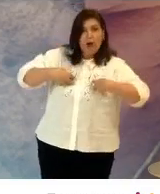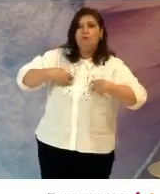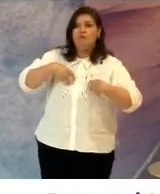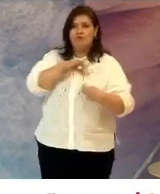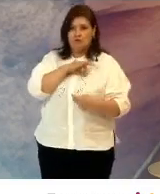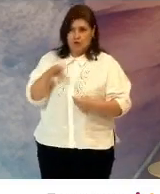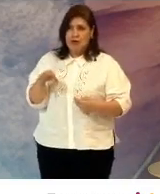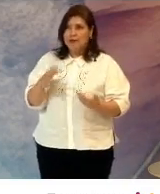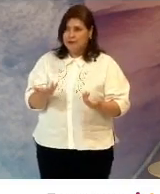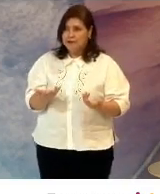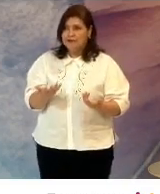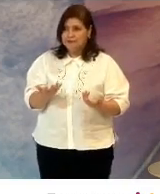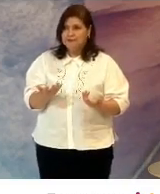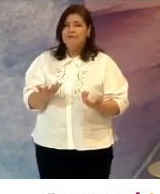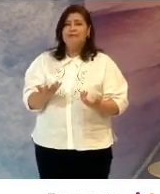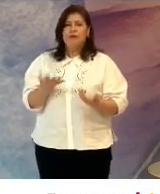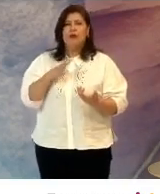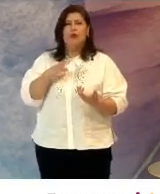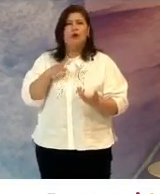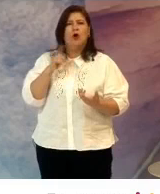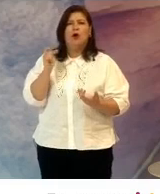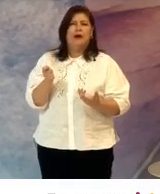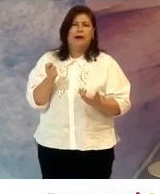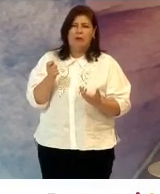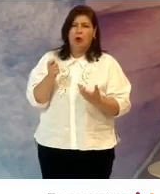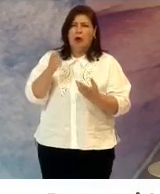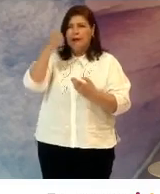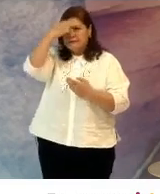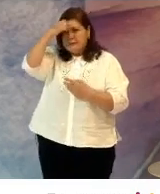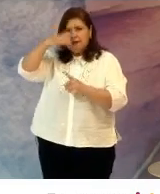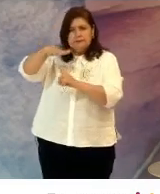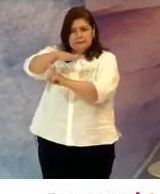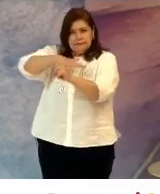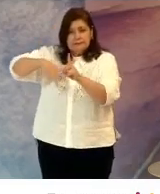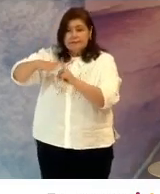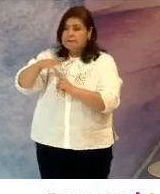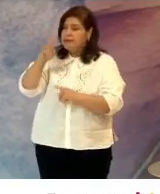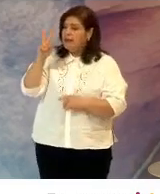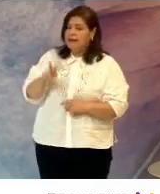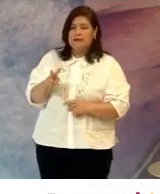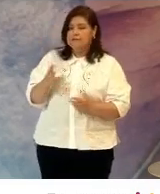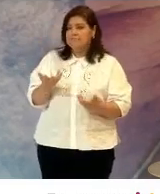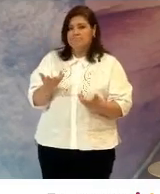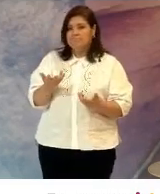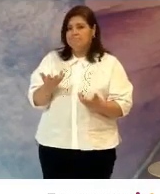en todas las experiencias de nuestra sociedad. Y finalmente, no podemos